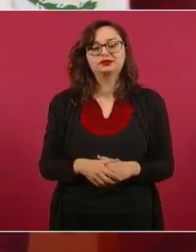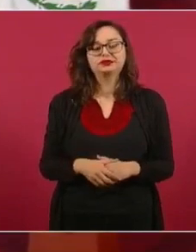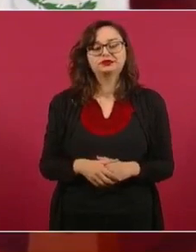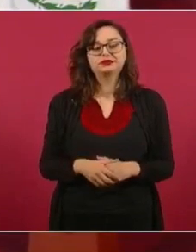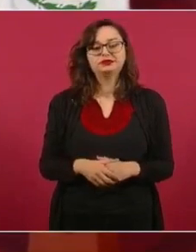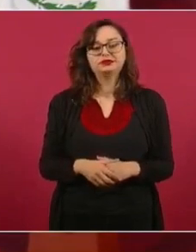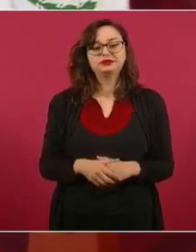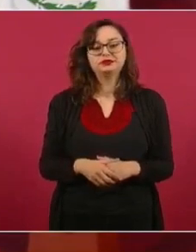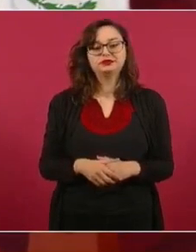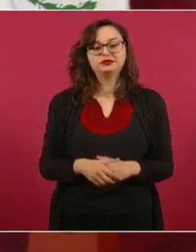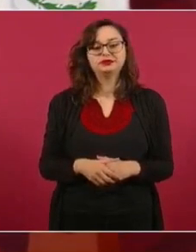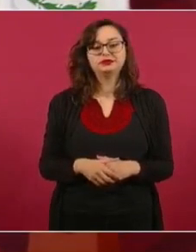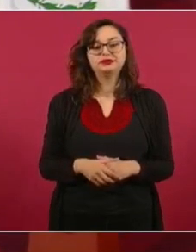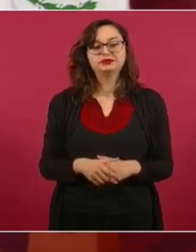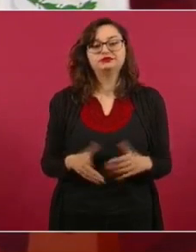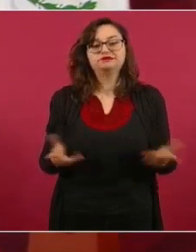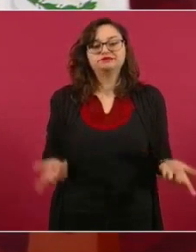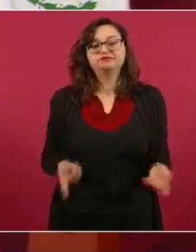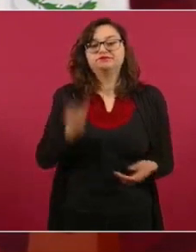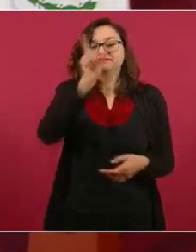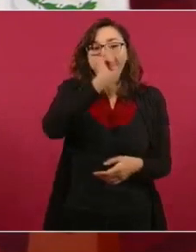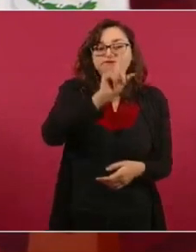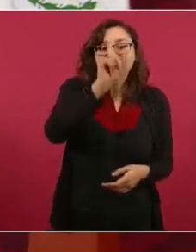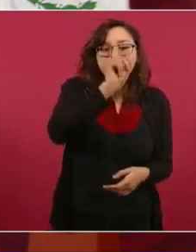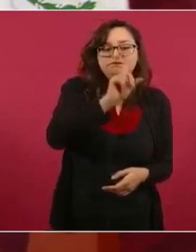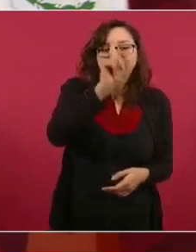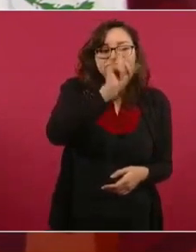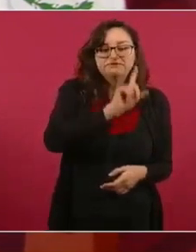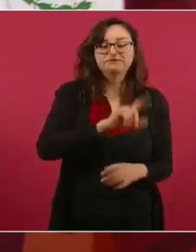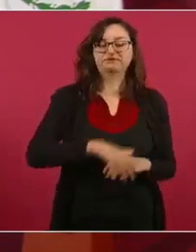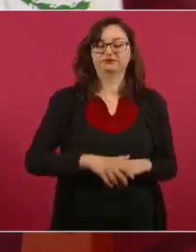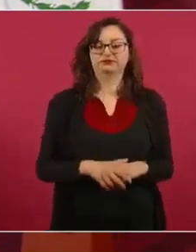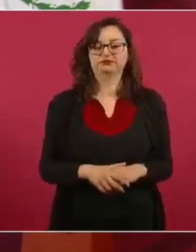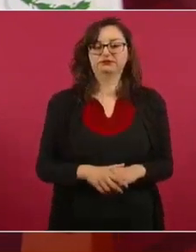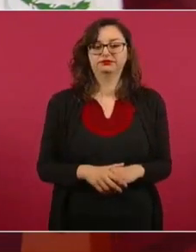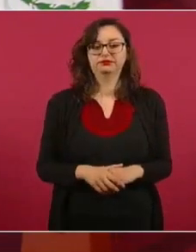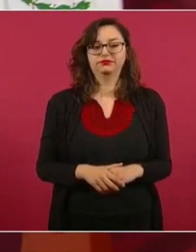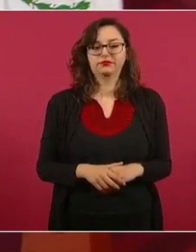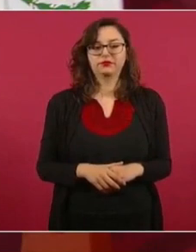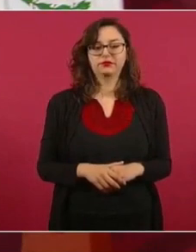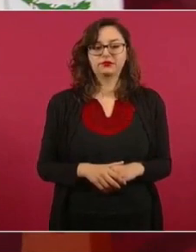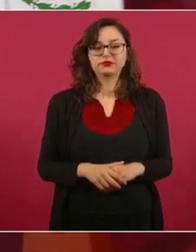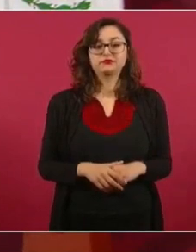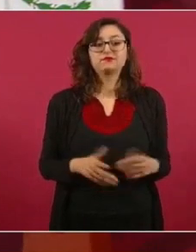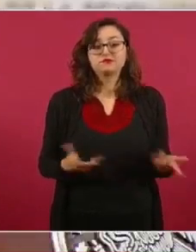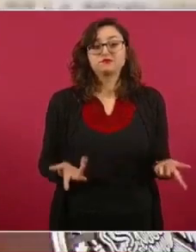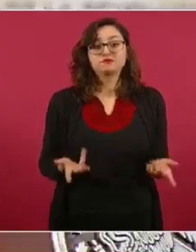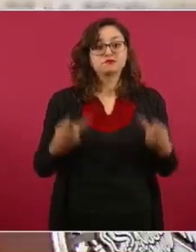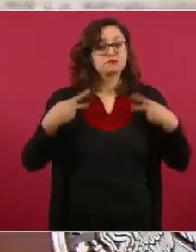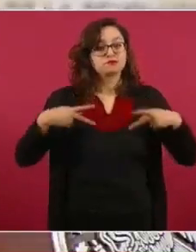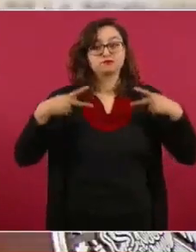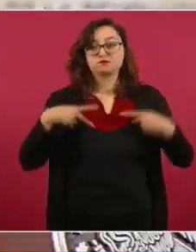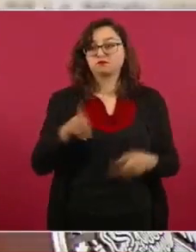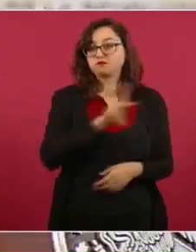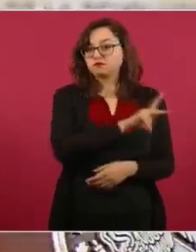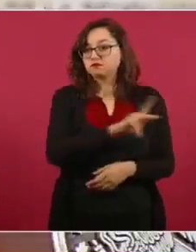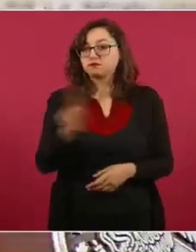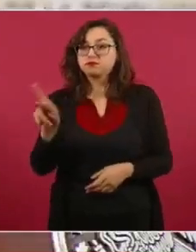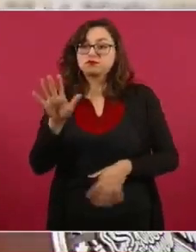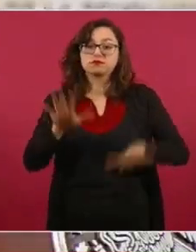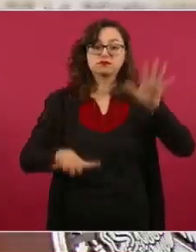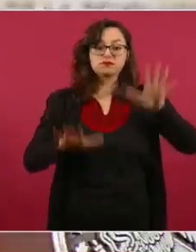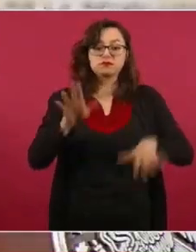una recomendación, un consejo, no se le debe negar a nadie.